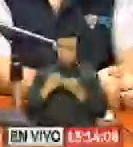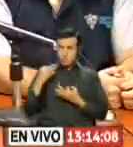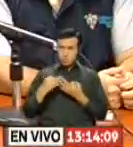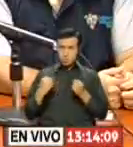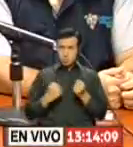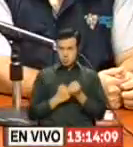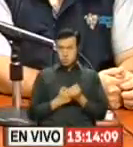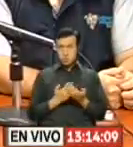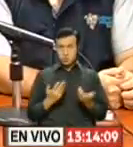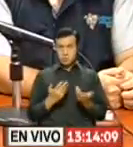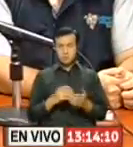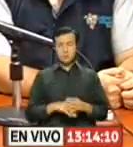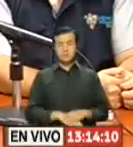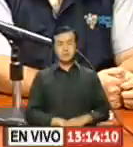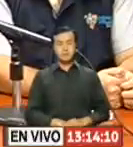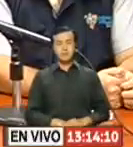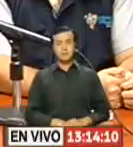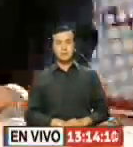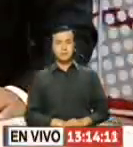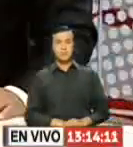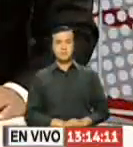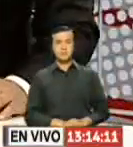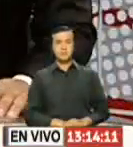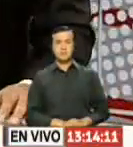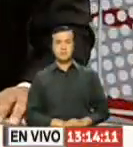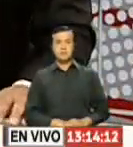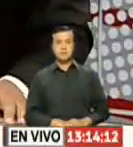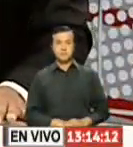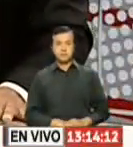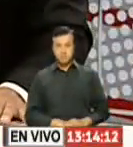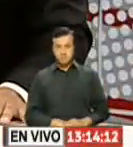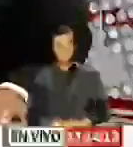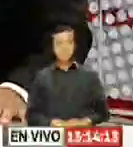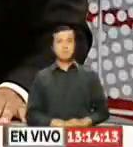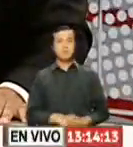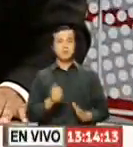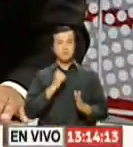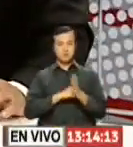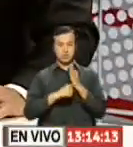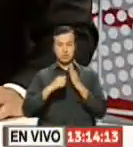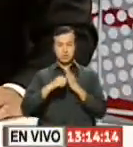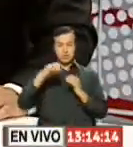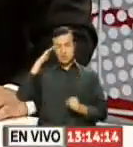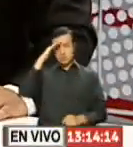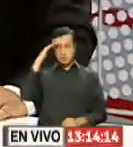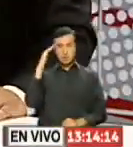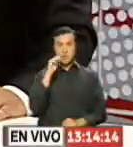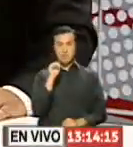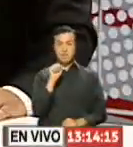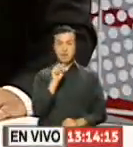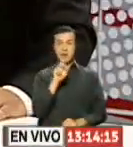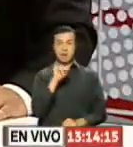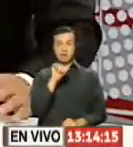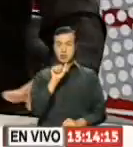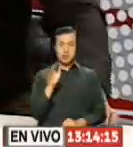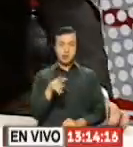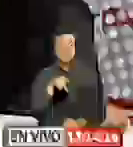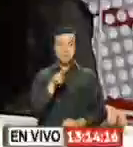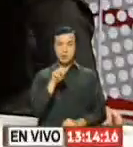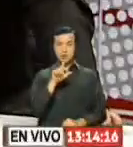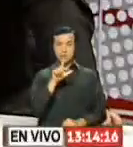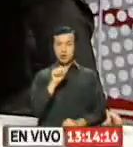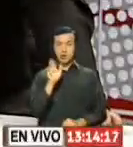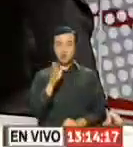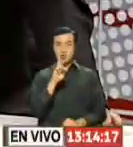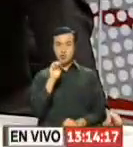judiciales. Marlon Chica, Telediario. Y también, por su parte, la ministra del Interior, María Paula Romo, se refirió al